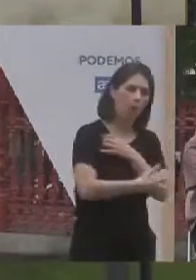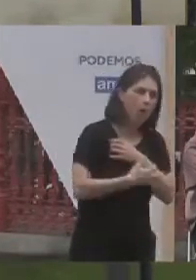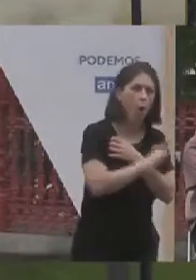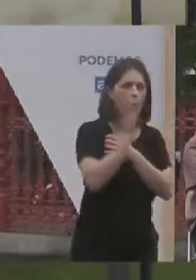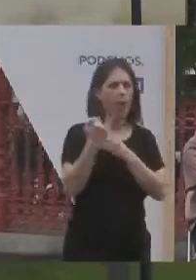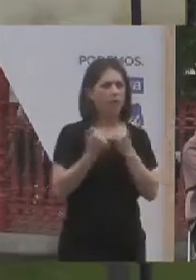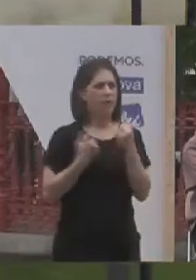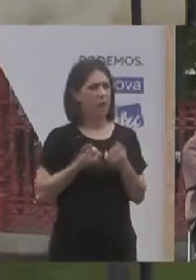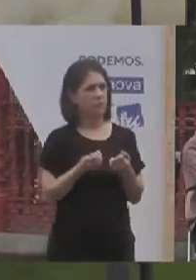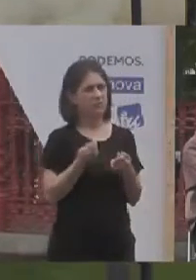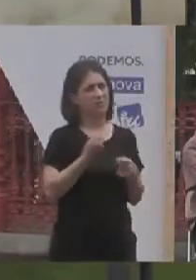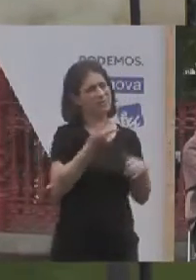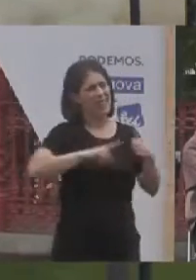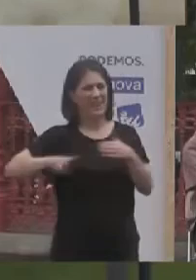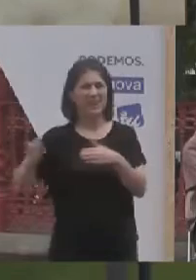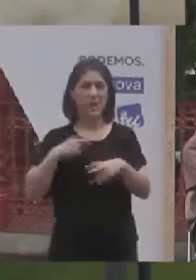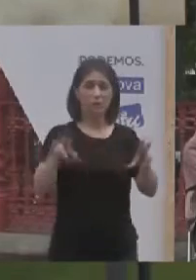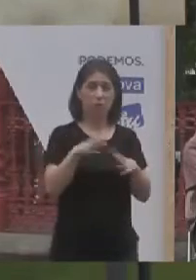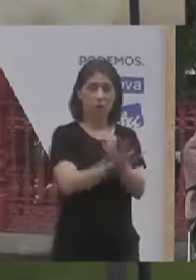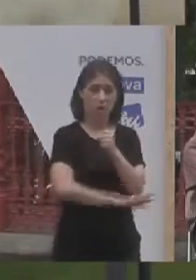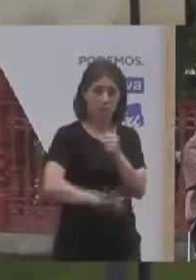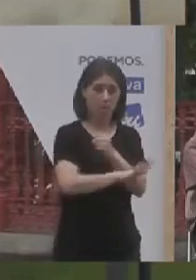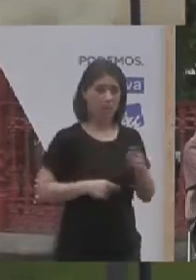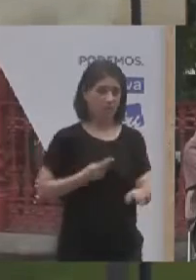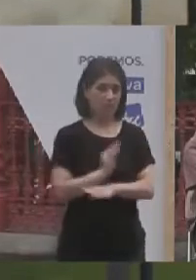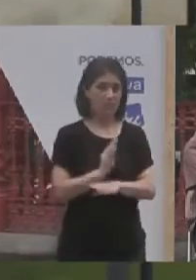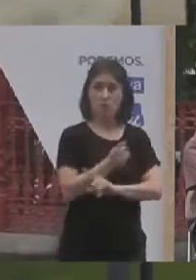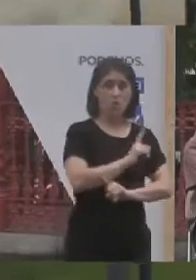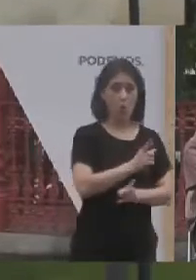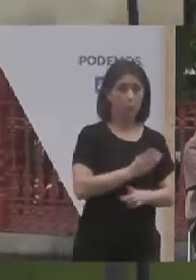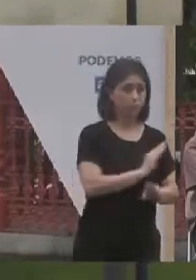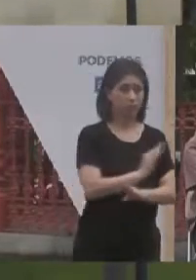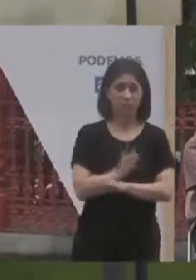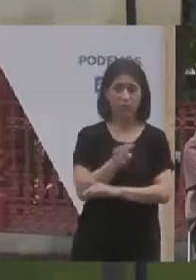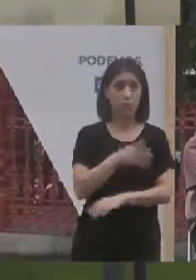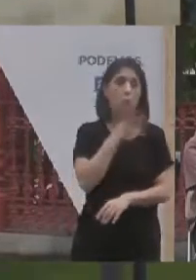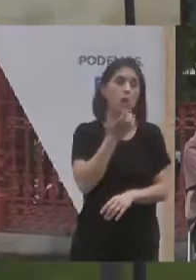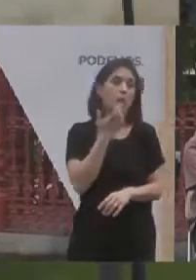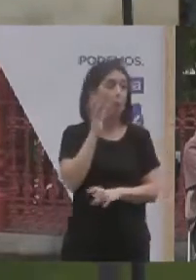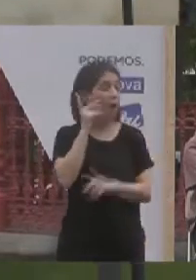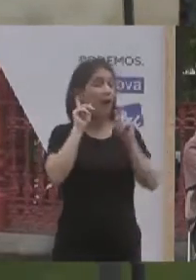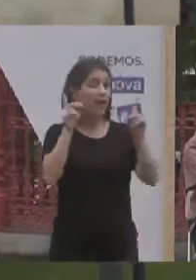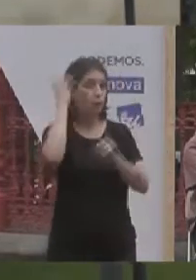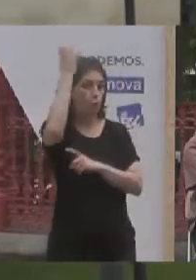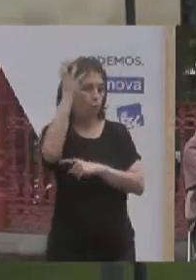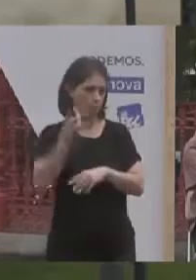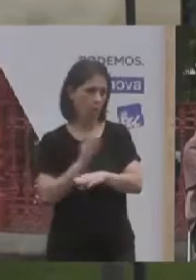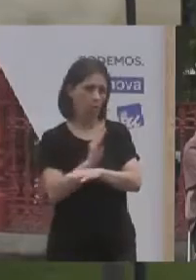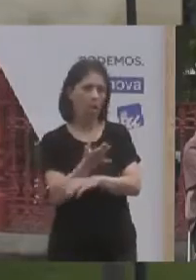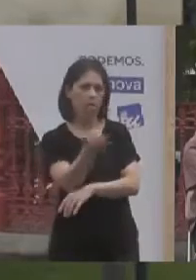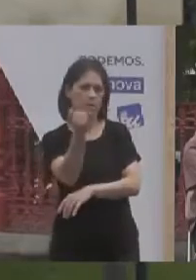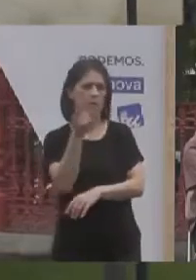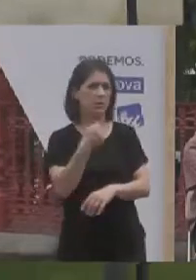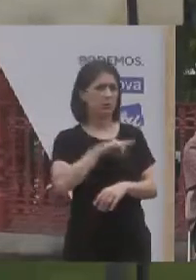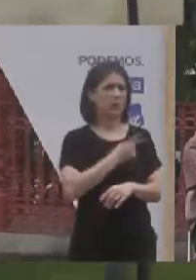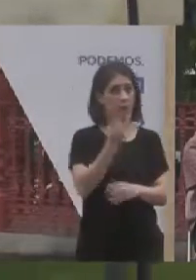social básica que están levando cara adiante os compañeros da Coruña. Entón, entendimos que é necesario, inda que estemos esgotados, e eu creo que máis esgotados